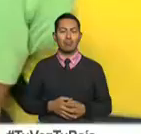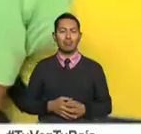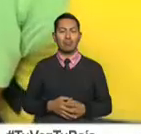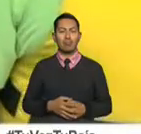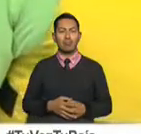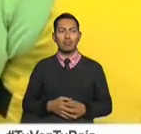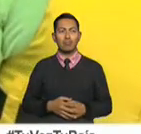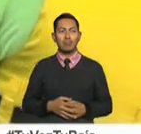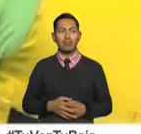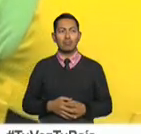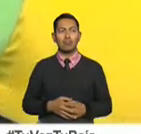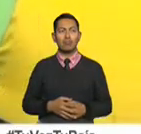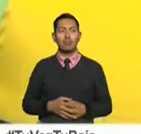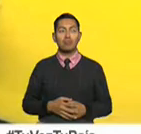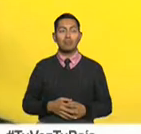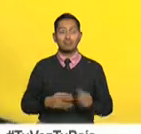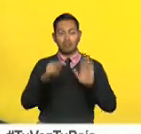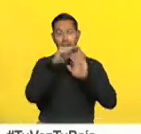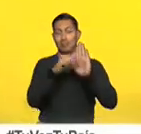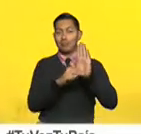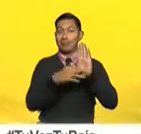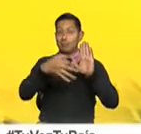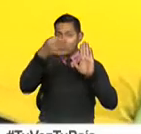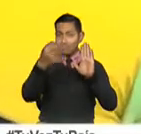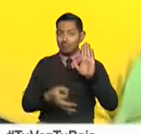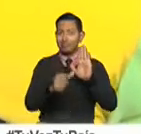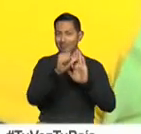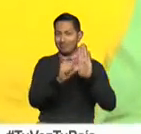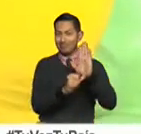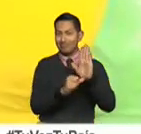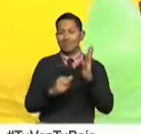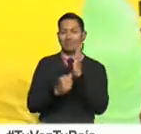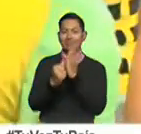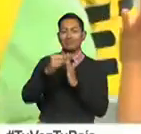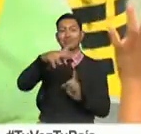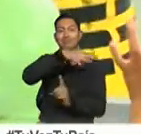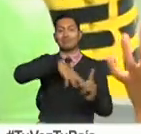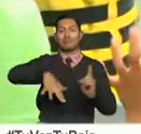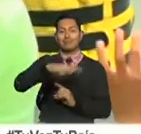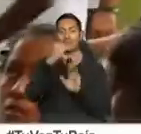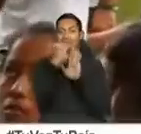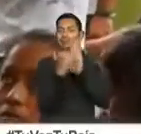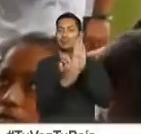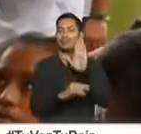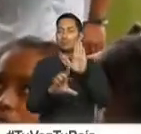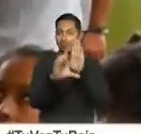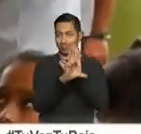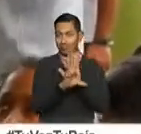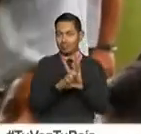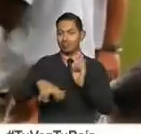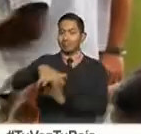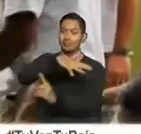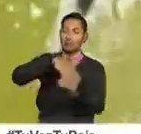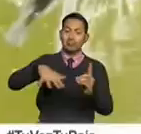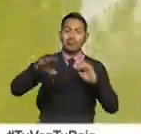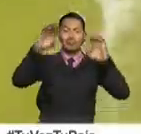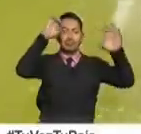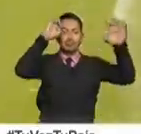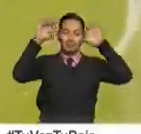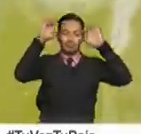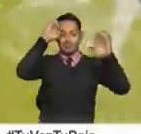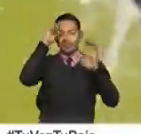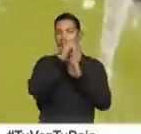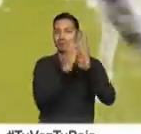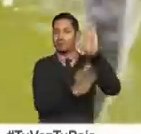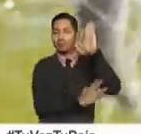evolutivos. Para su cumplimiento, el Ministerio del Ambiente diseña políticas ambientales y coordina las estrategias, proyectos y